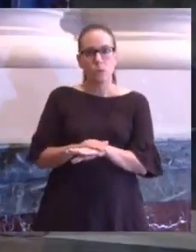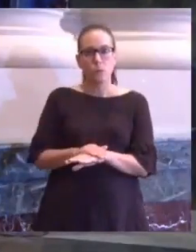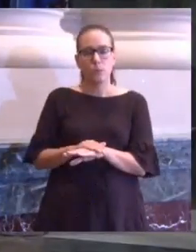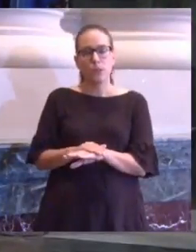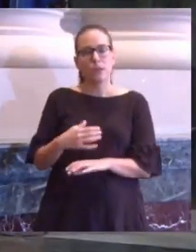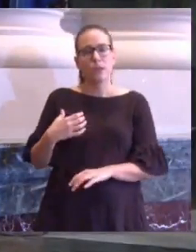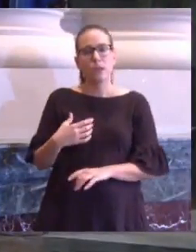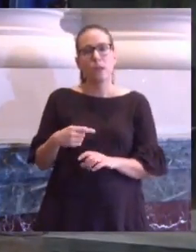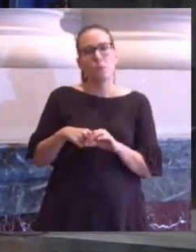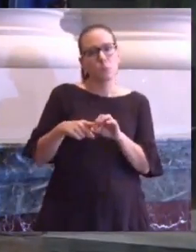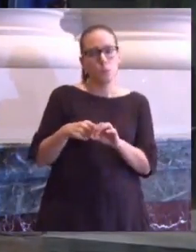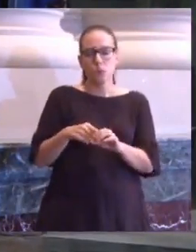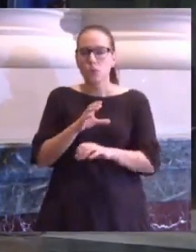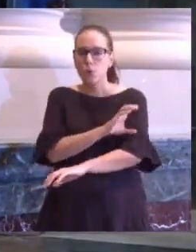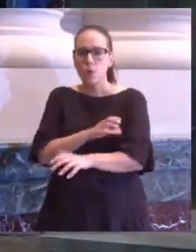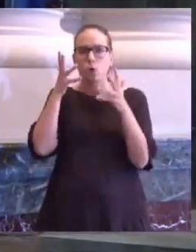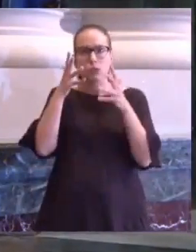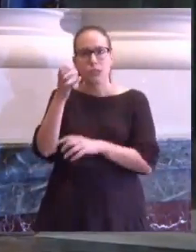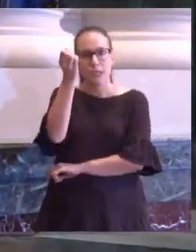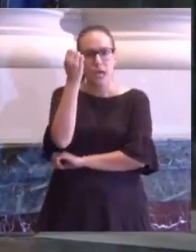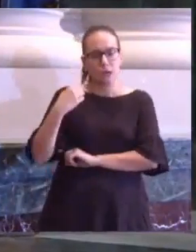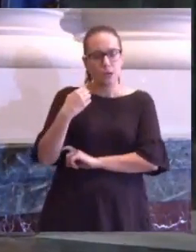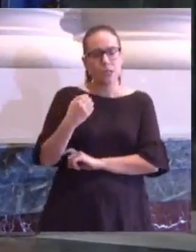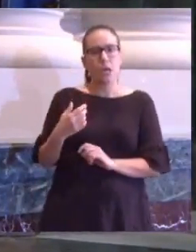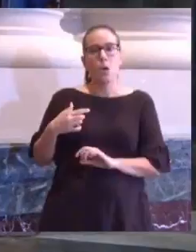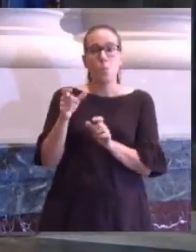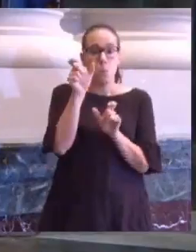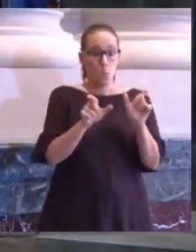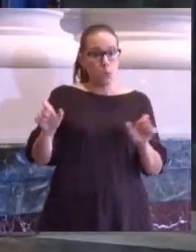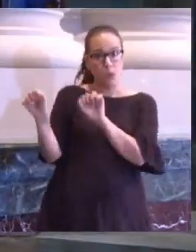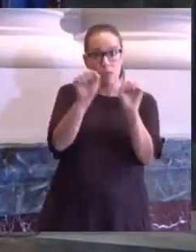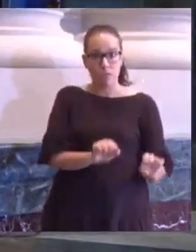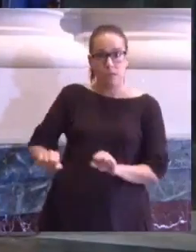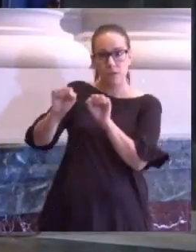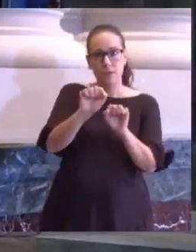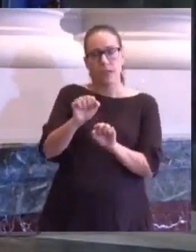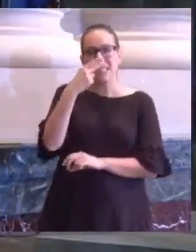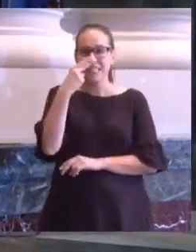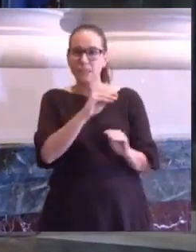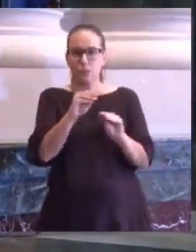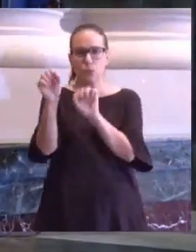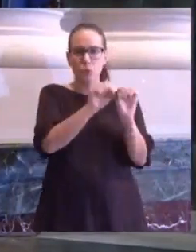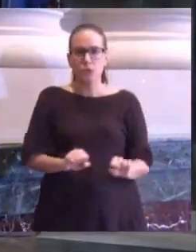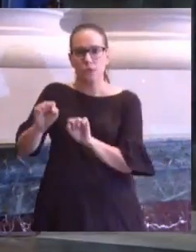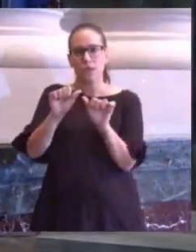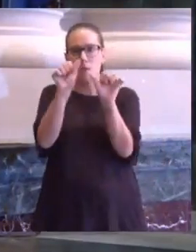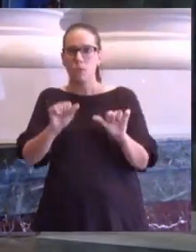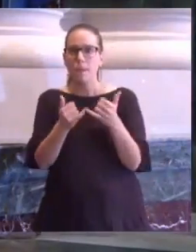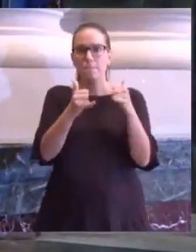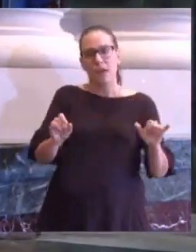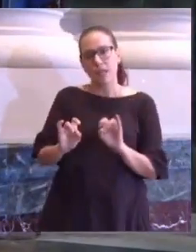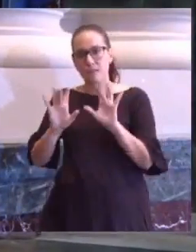de Sanidad, servir a nuestro pueblo y defender sus intereses en la paz y en la libertad. De mis